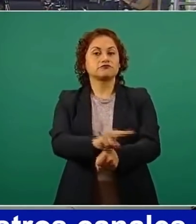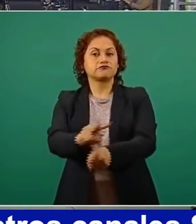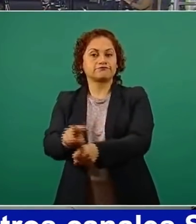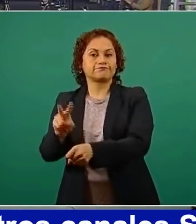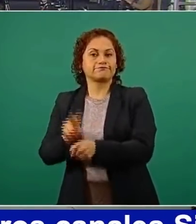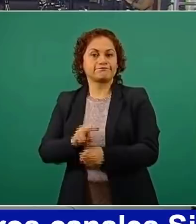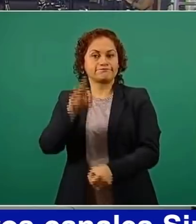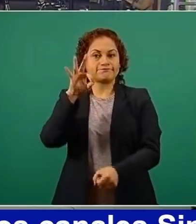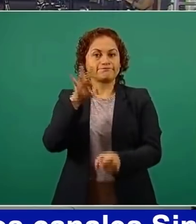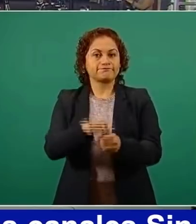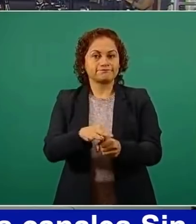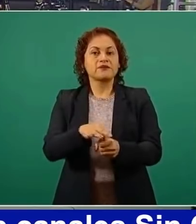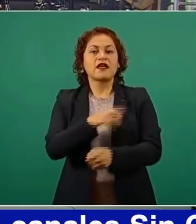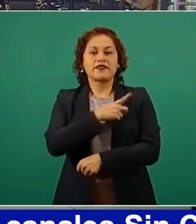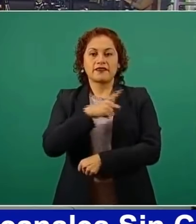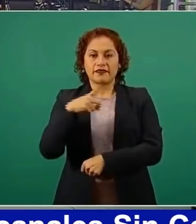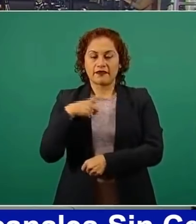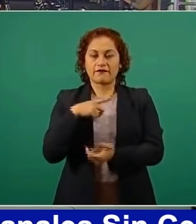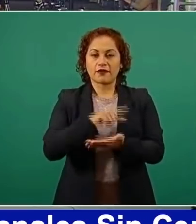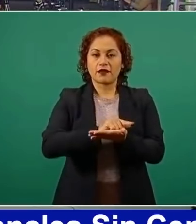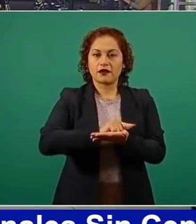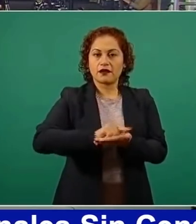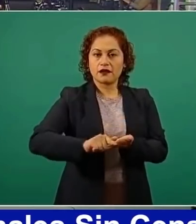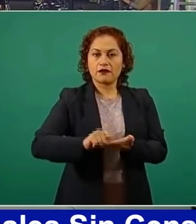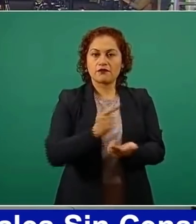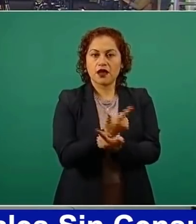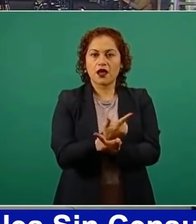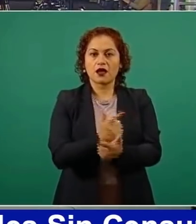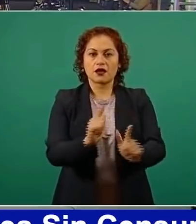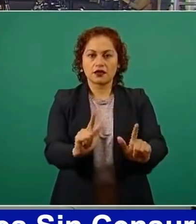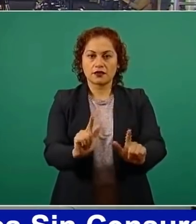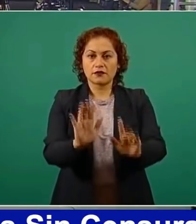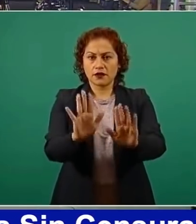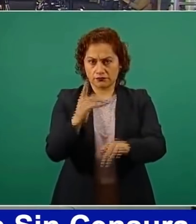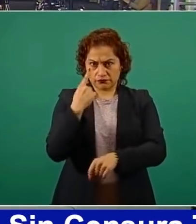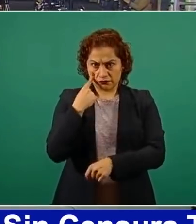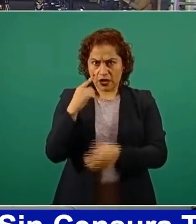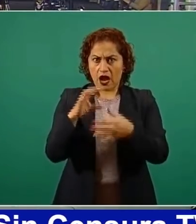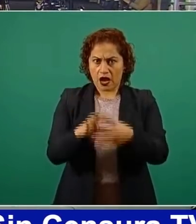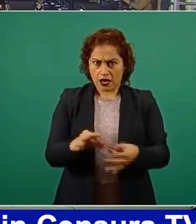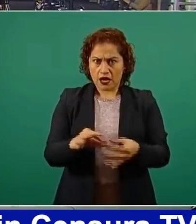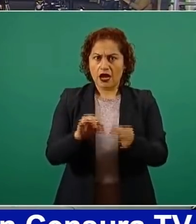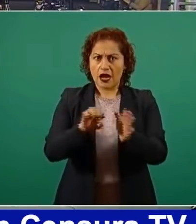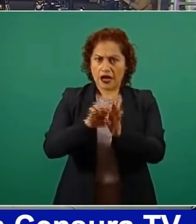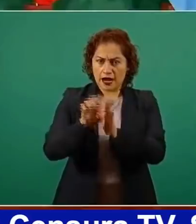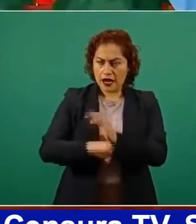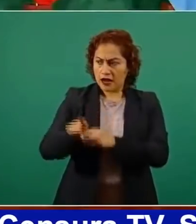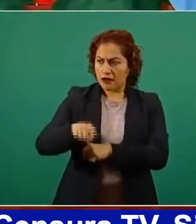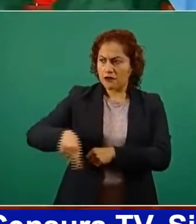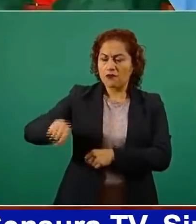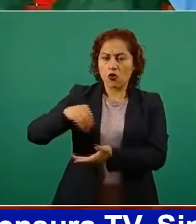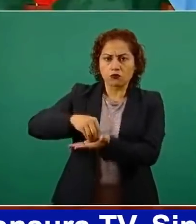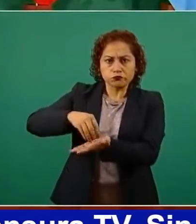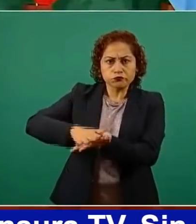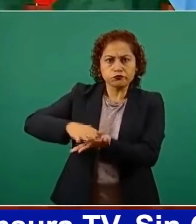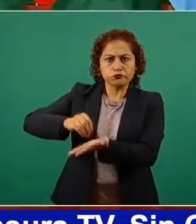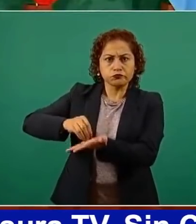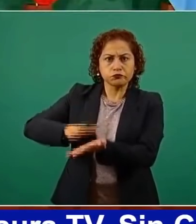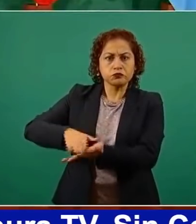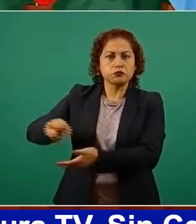fueran libres y limpias. Veamos algunos ejemplos documentados por el